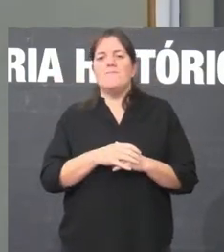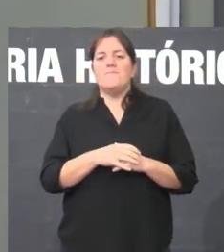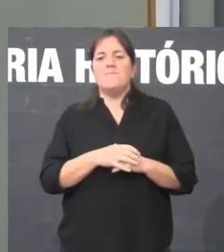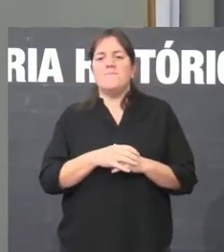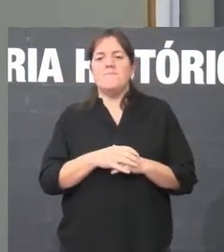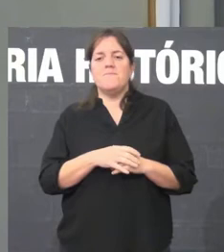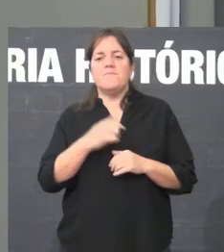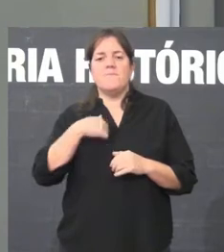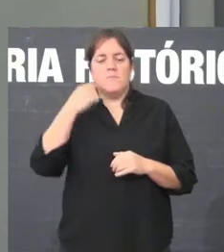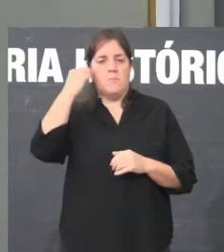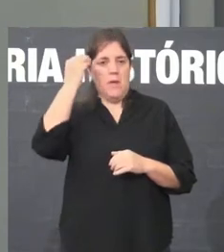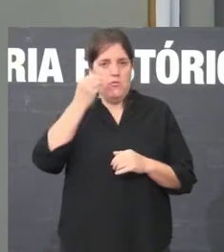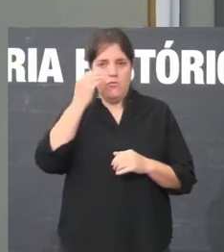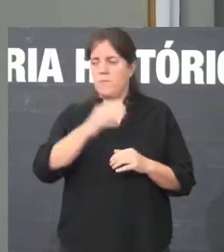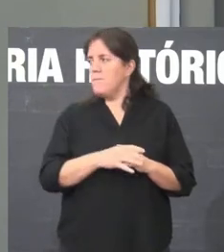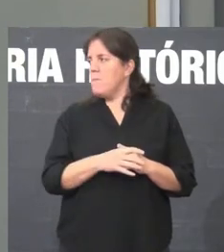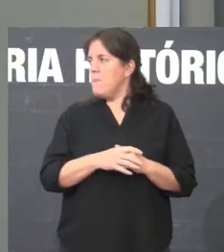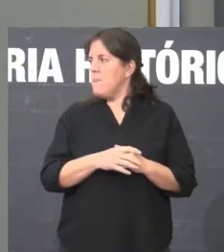Eu creo que...